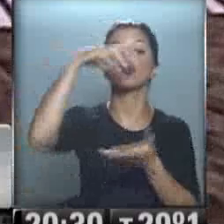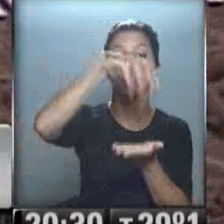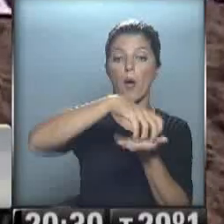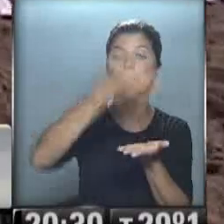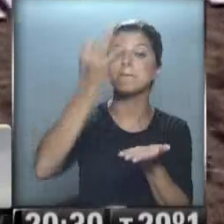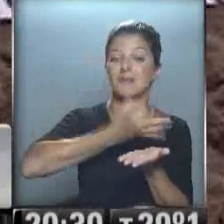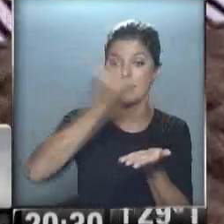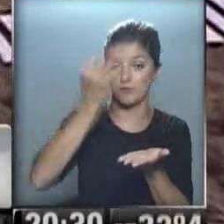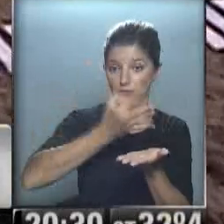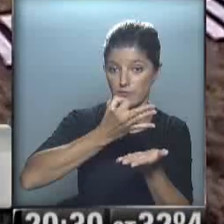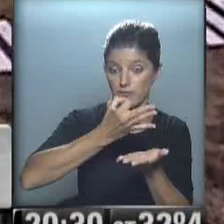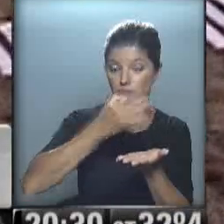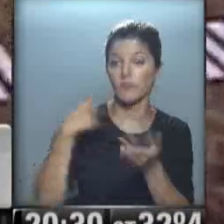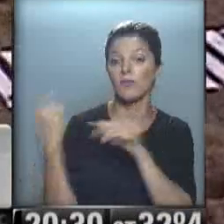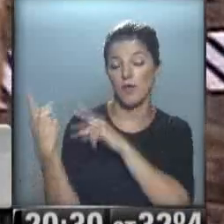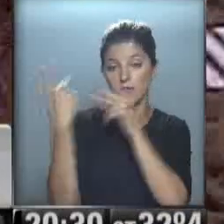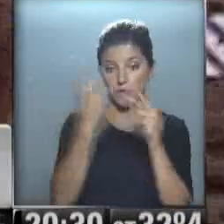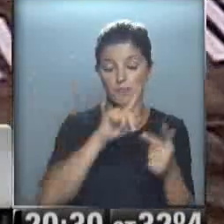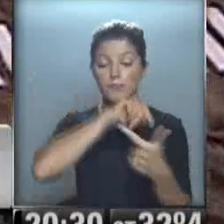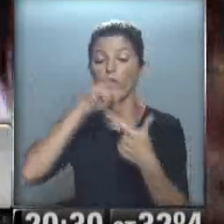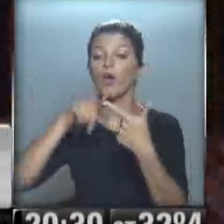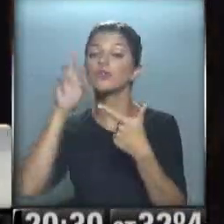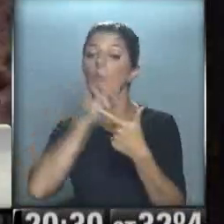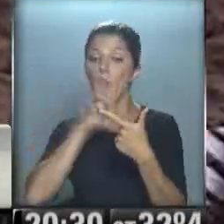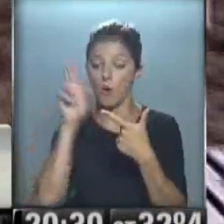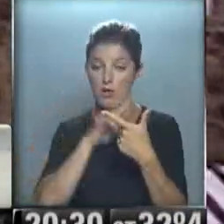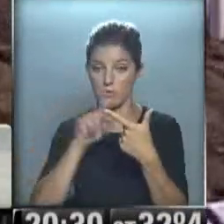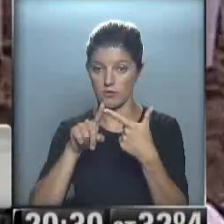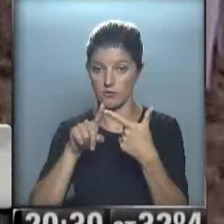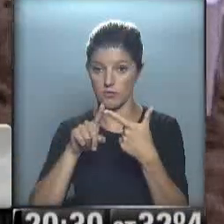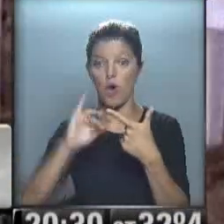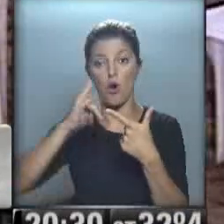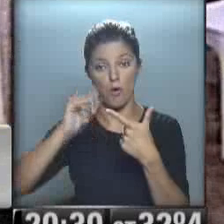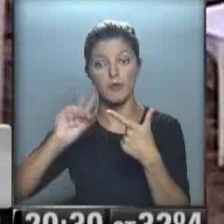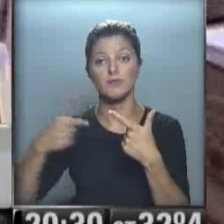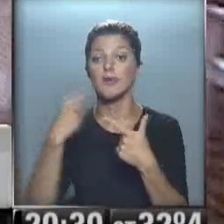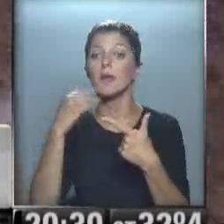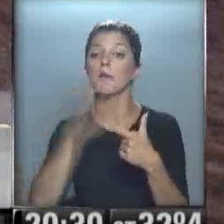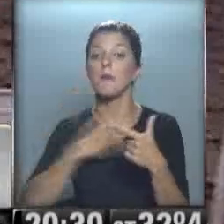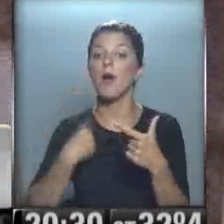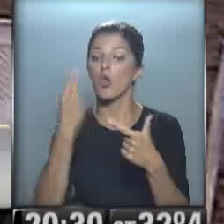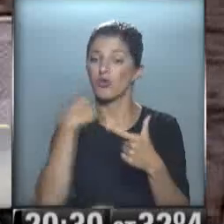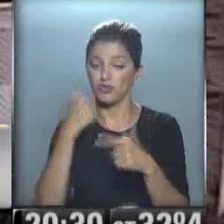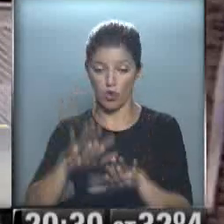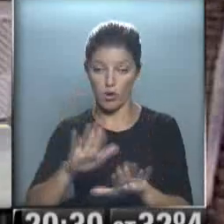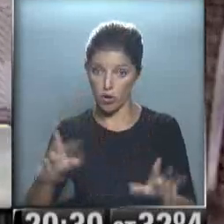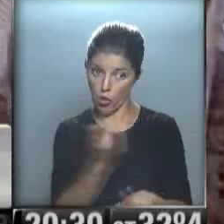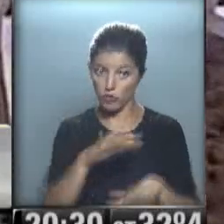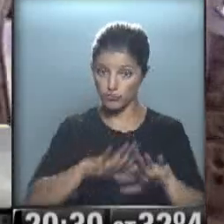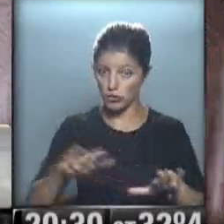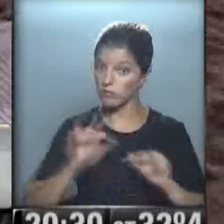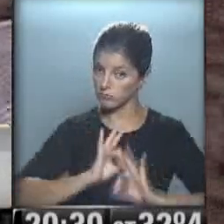complejidad y la otra paciente es una mujer joven madre de dos hijos que están fuera de peligro